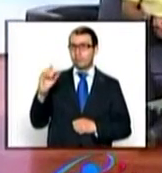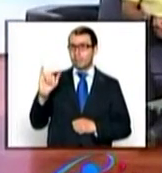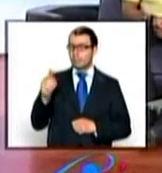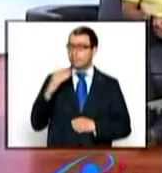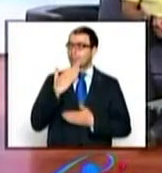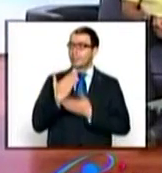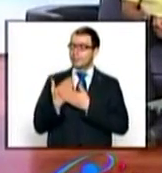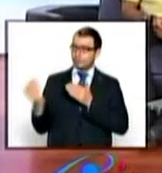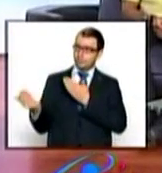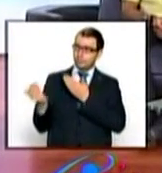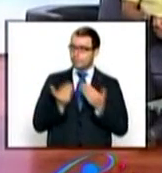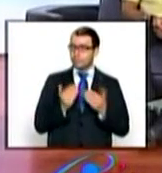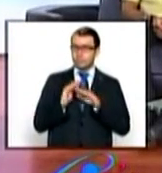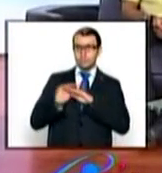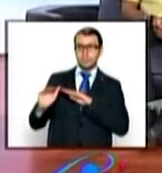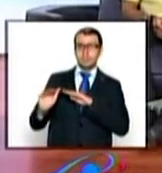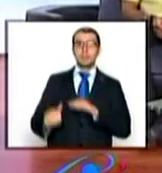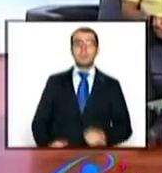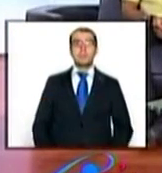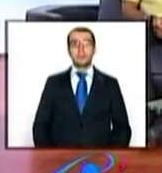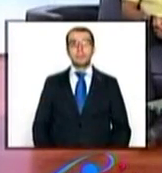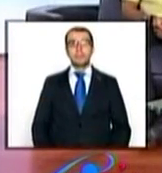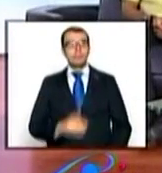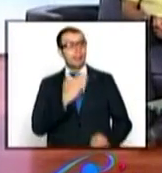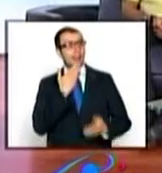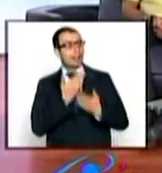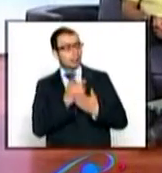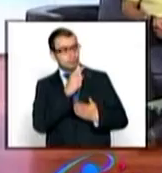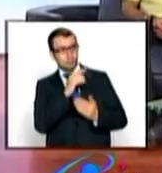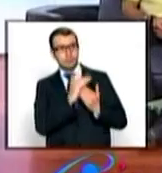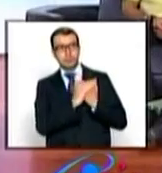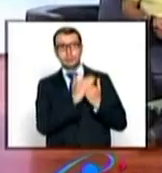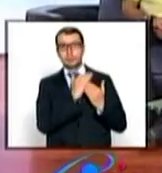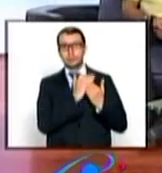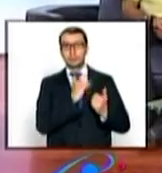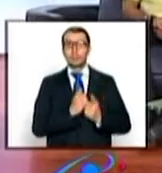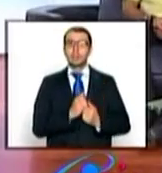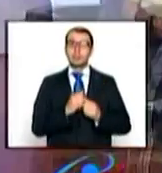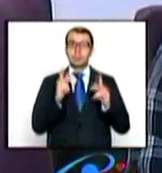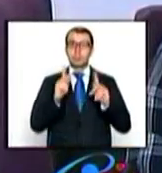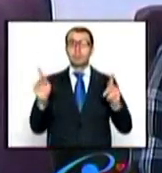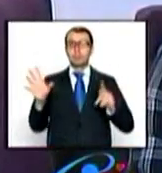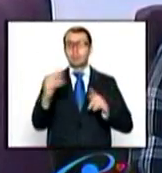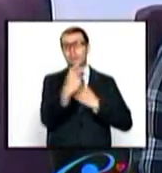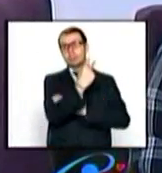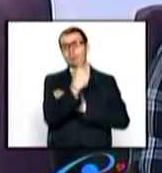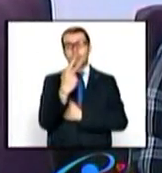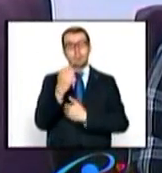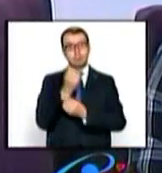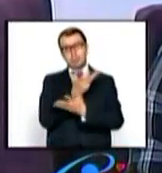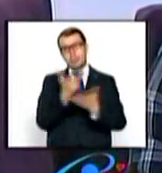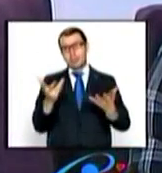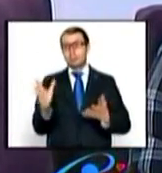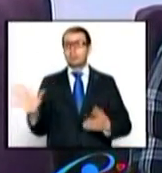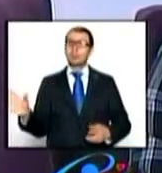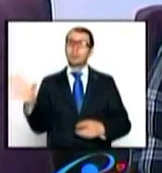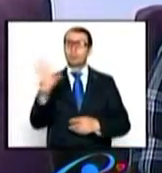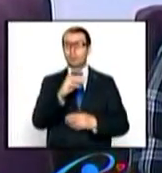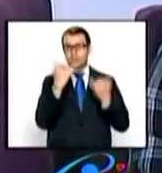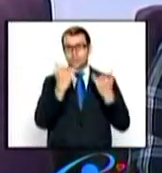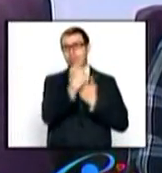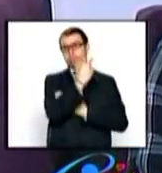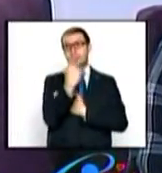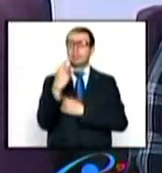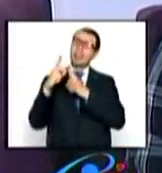Vital. Doctor, muchísimas gracias por la invitación, como siempre, dándole bendiciones a todos los televidentes, a todos los colombianos y a todas las personas que nos ven fuera del